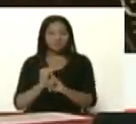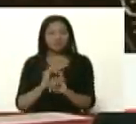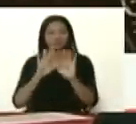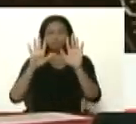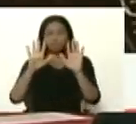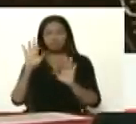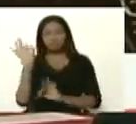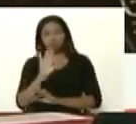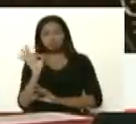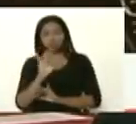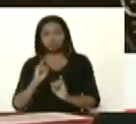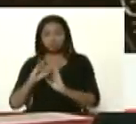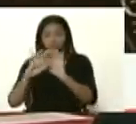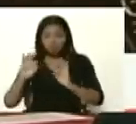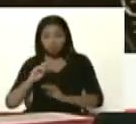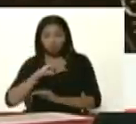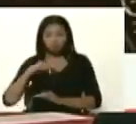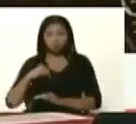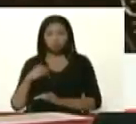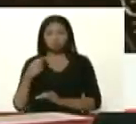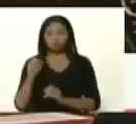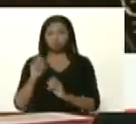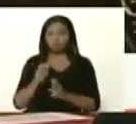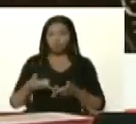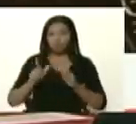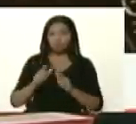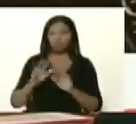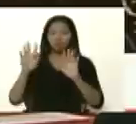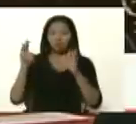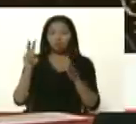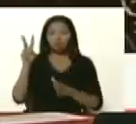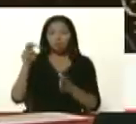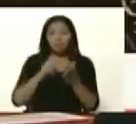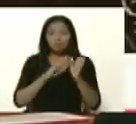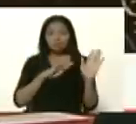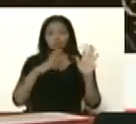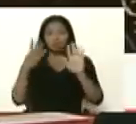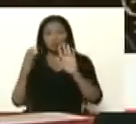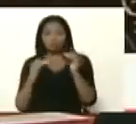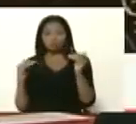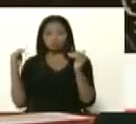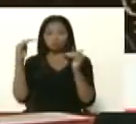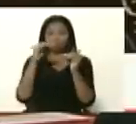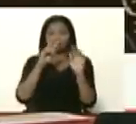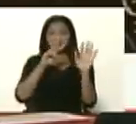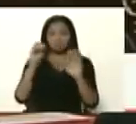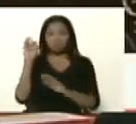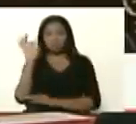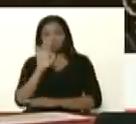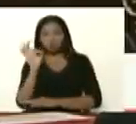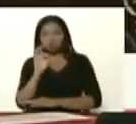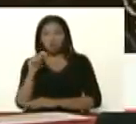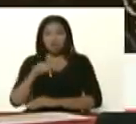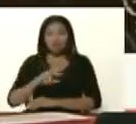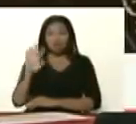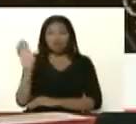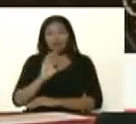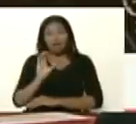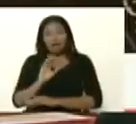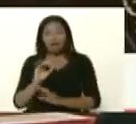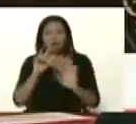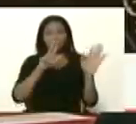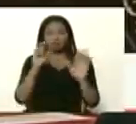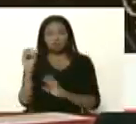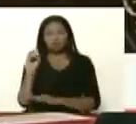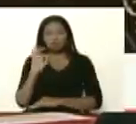de operatividad a nivel nacional tuvimos, ya en 2019 estábamos ya por encima del 60, casi 70%, y en Caracas superando casi el